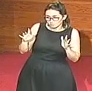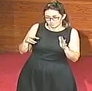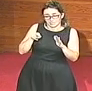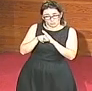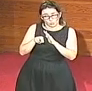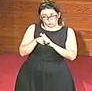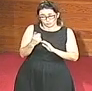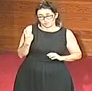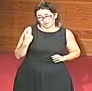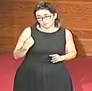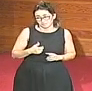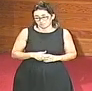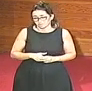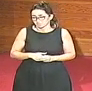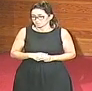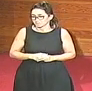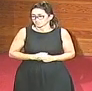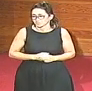recursos.